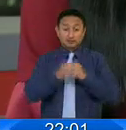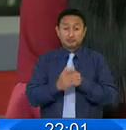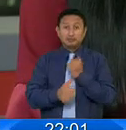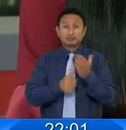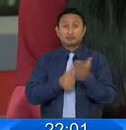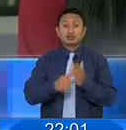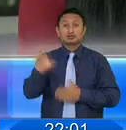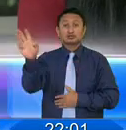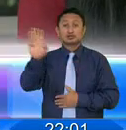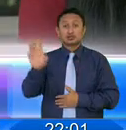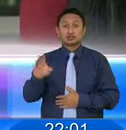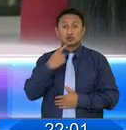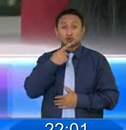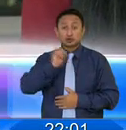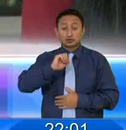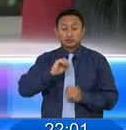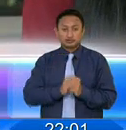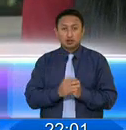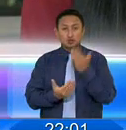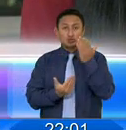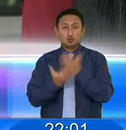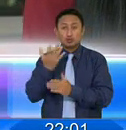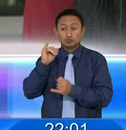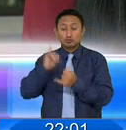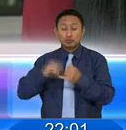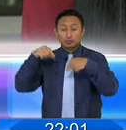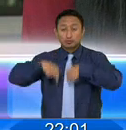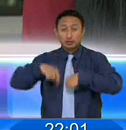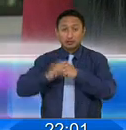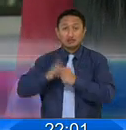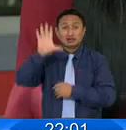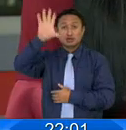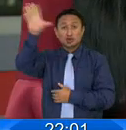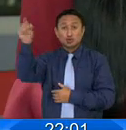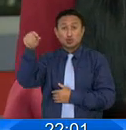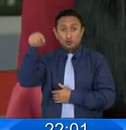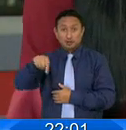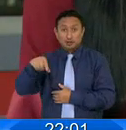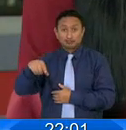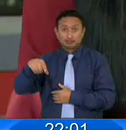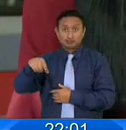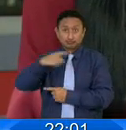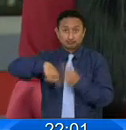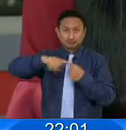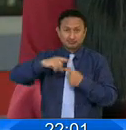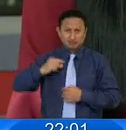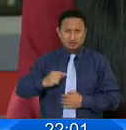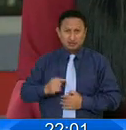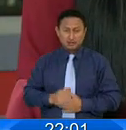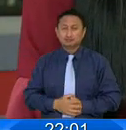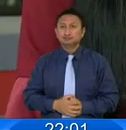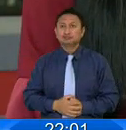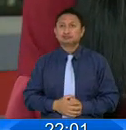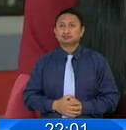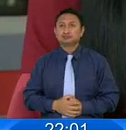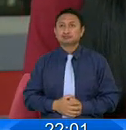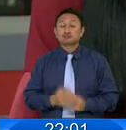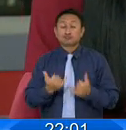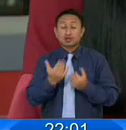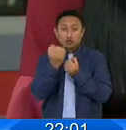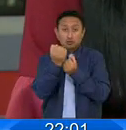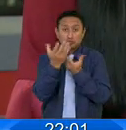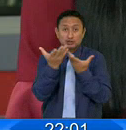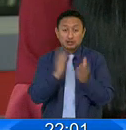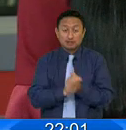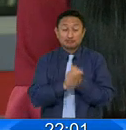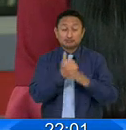Salud aseguró una nueva variante proveniente de Sudáfrica. Detalles más adelante. Y ahora les contamos que la